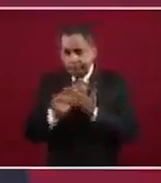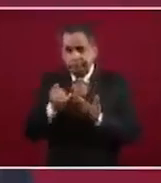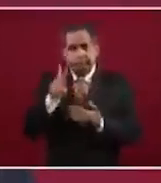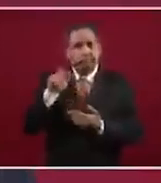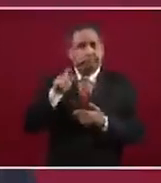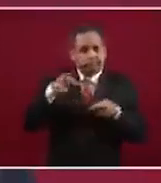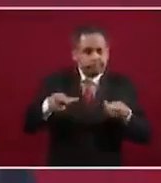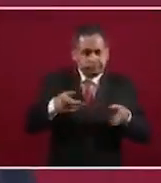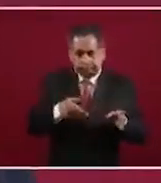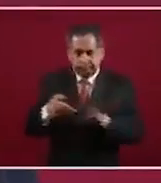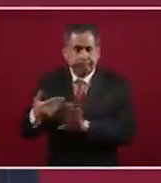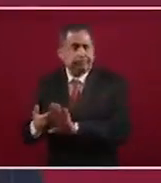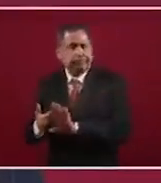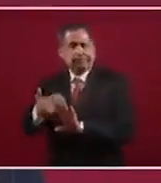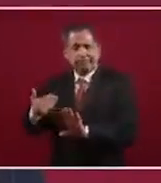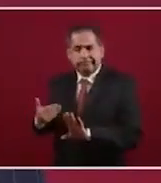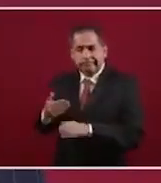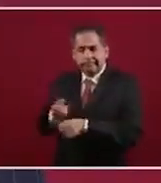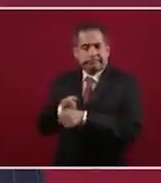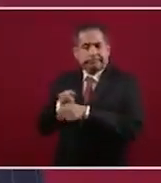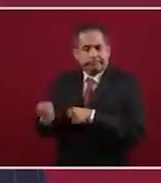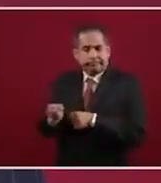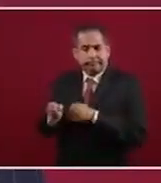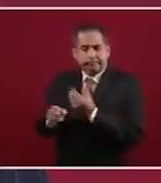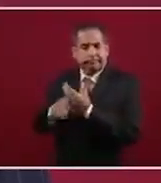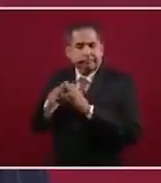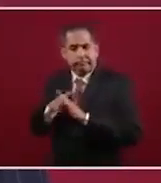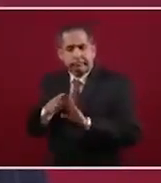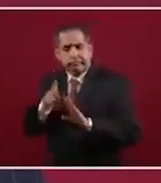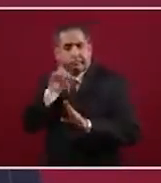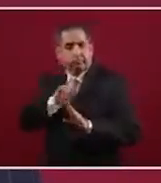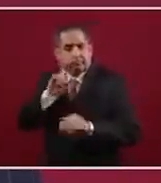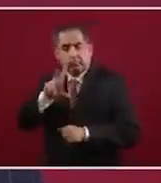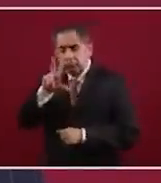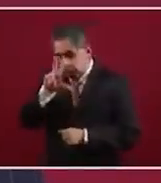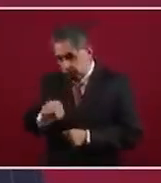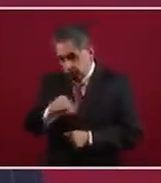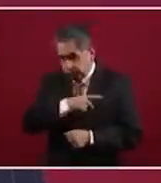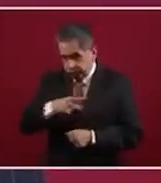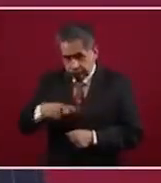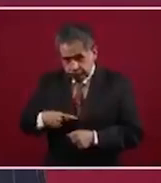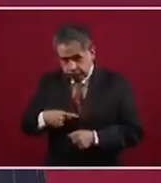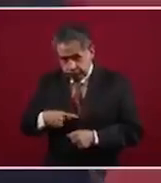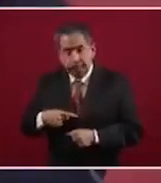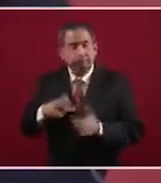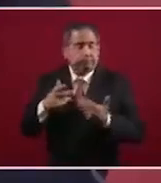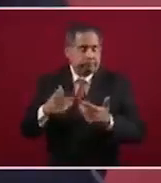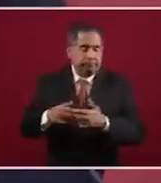estrategia de prevención de la violencia en contra de las mujeres. Y esta estrategia